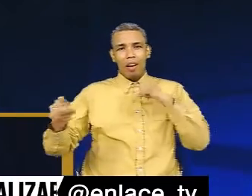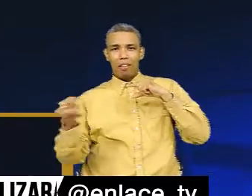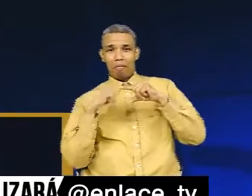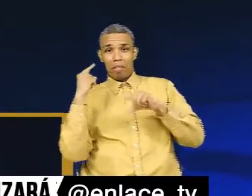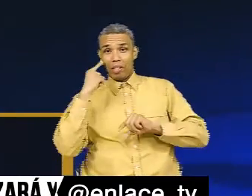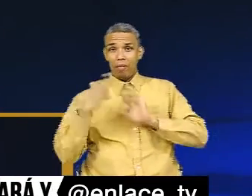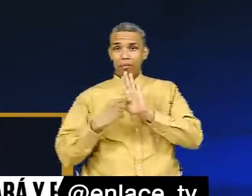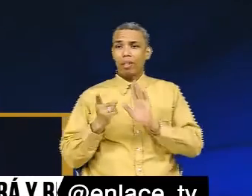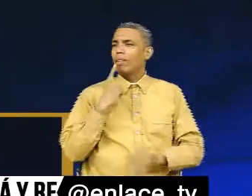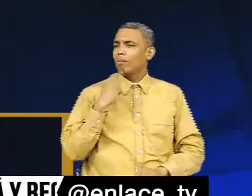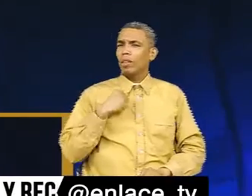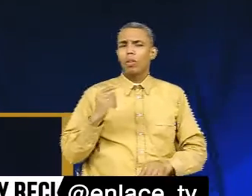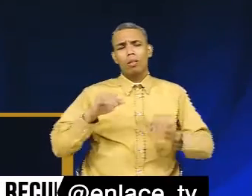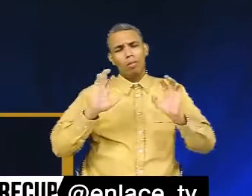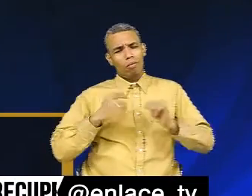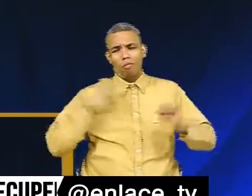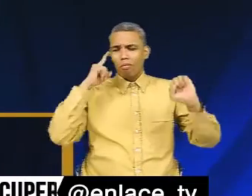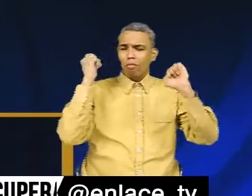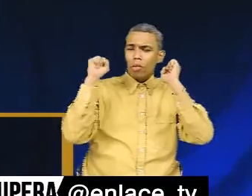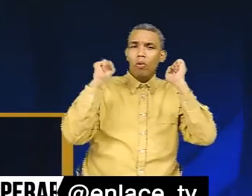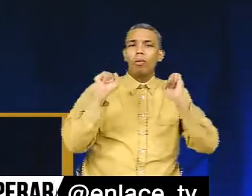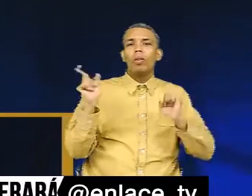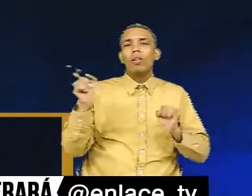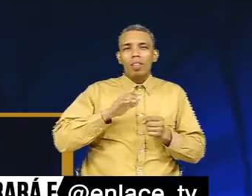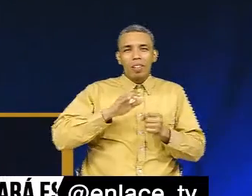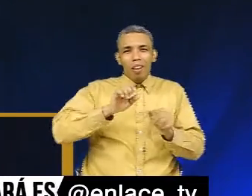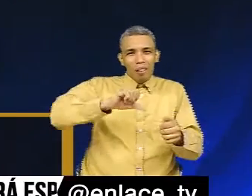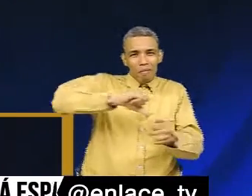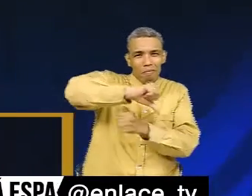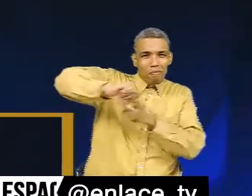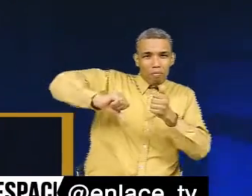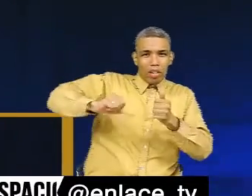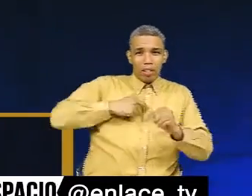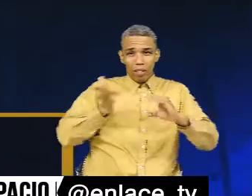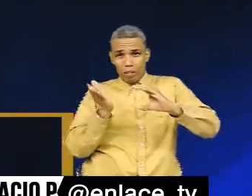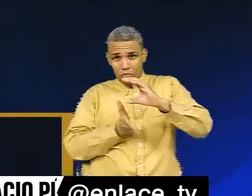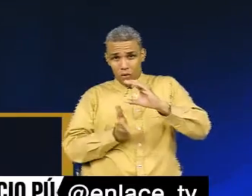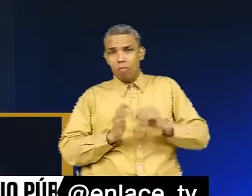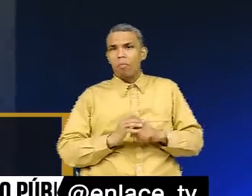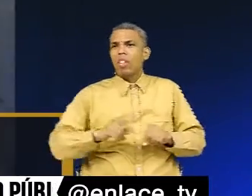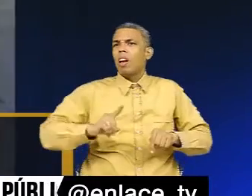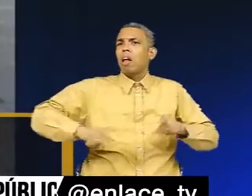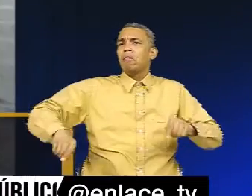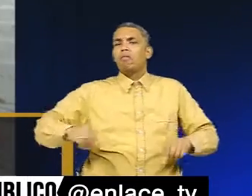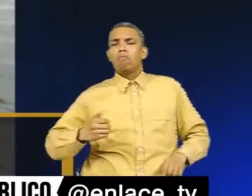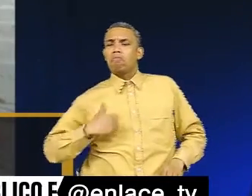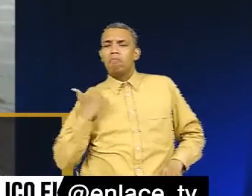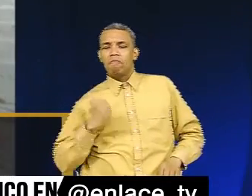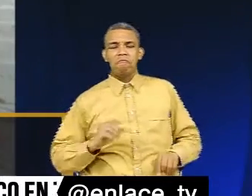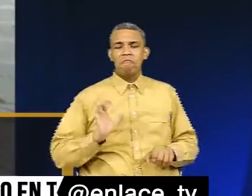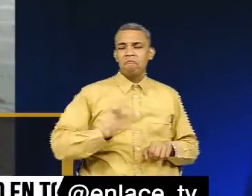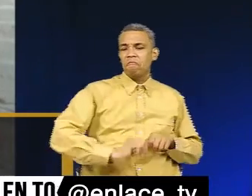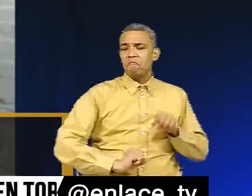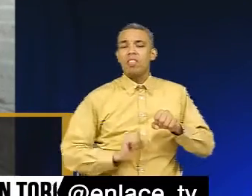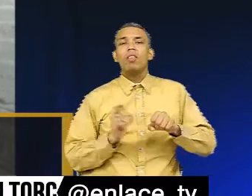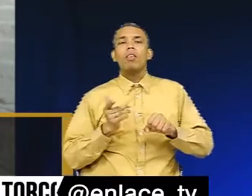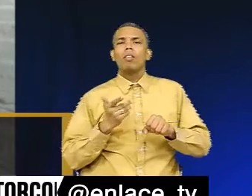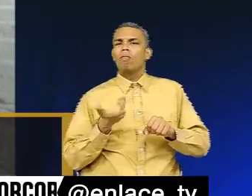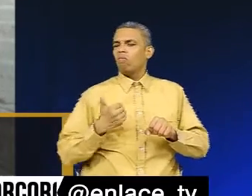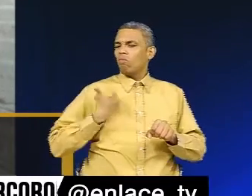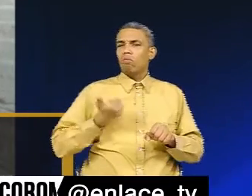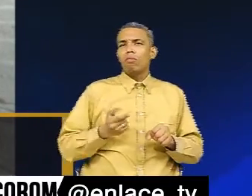fotografías, asegurando que el espacio público en el parque ecológico está siendo invadido por una venta de comidas rápidas. A esto se le suma que al parecer quienes